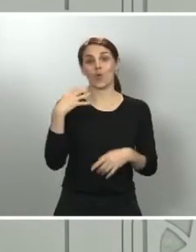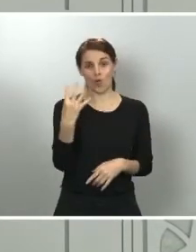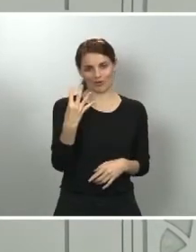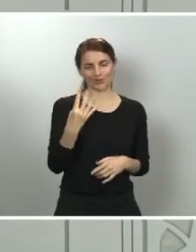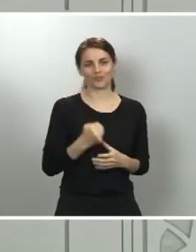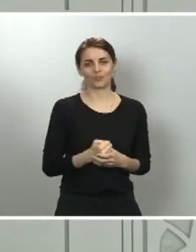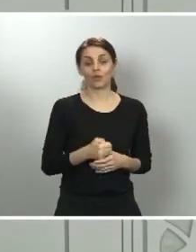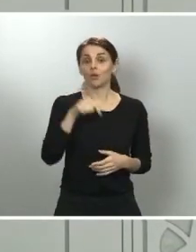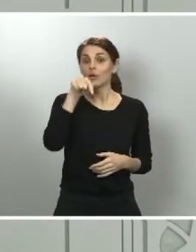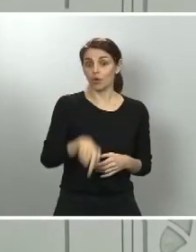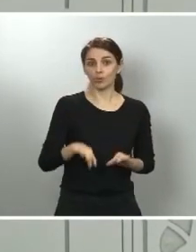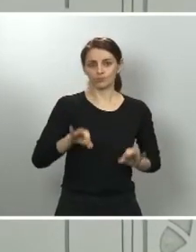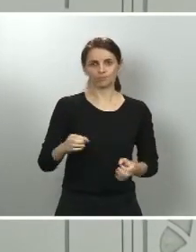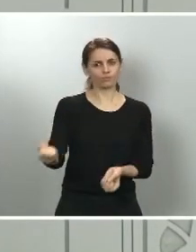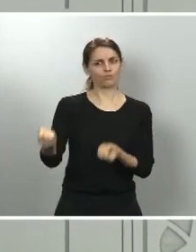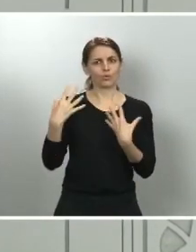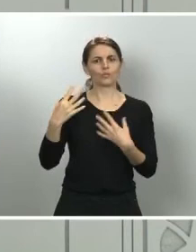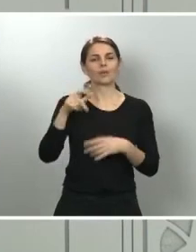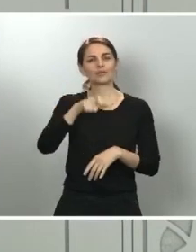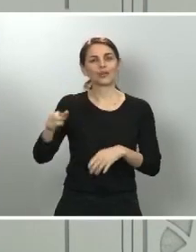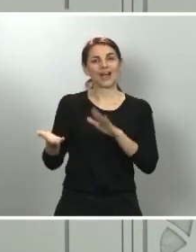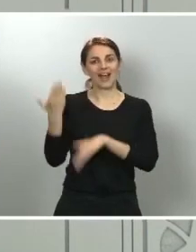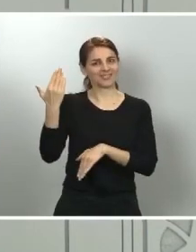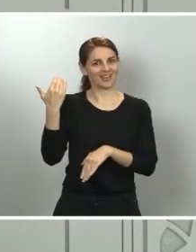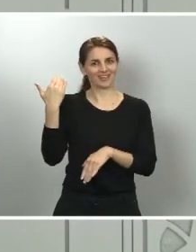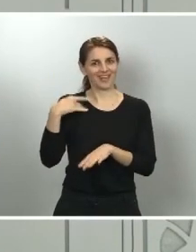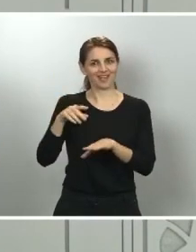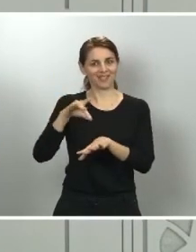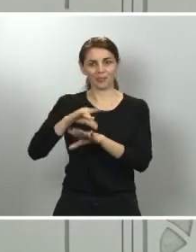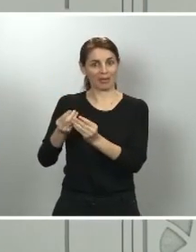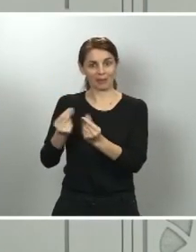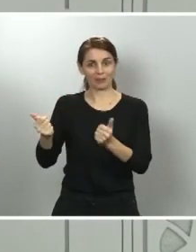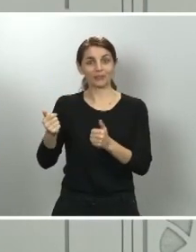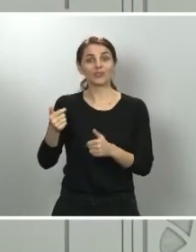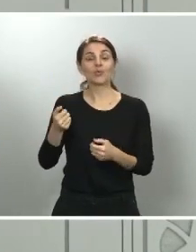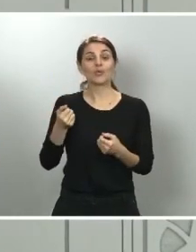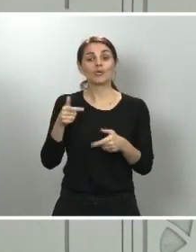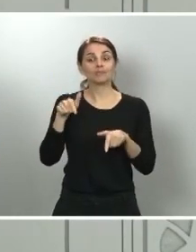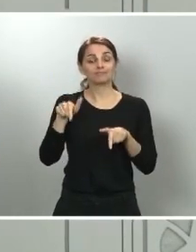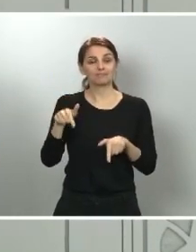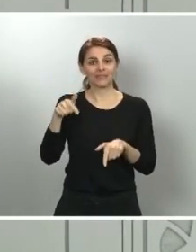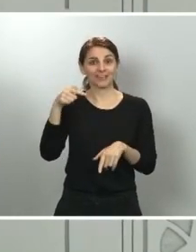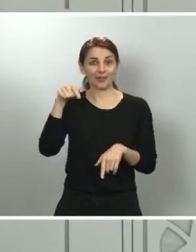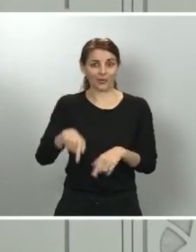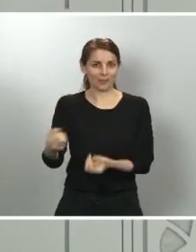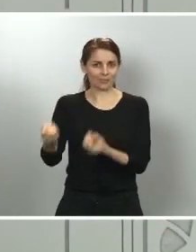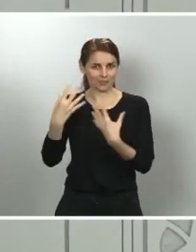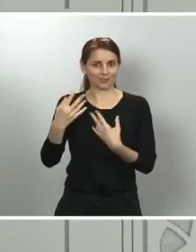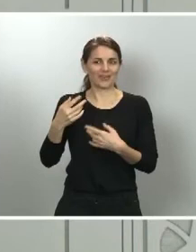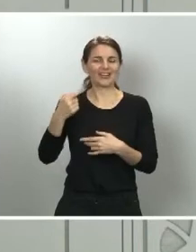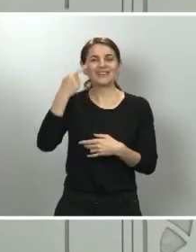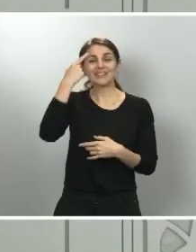número muy importante de nuevos recuperados que también sabemos que se debe a una notificación